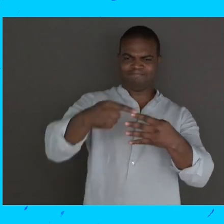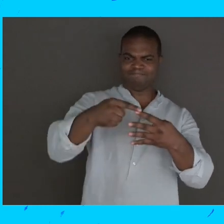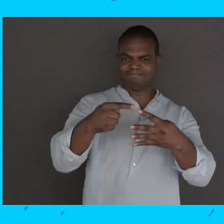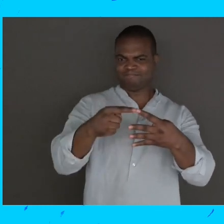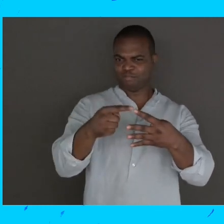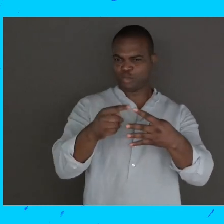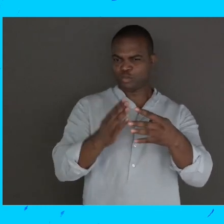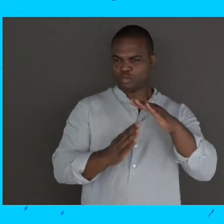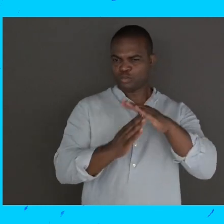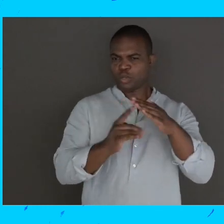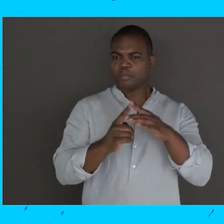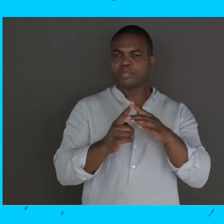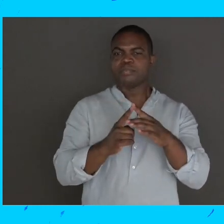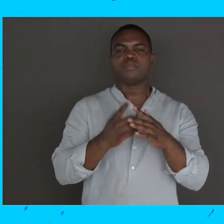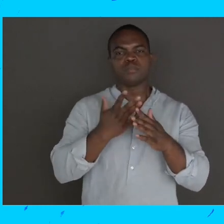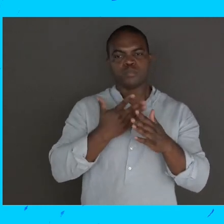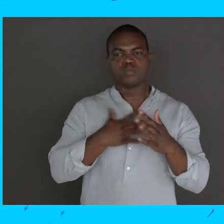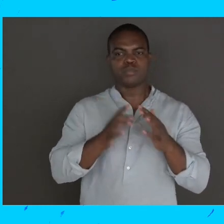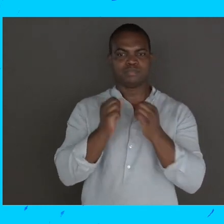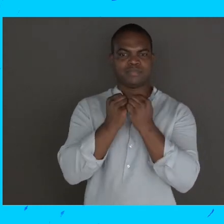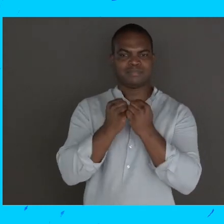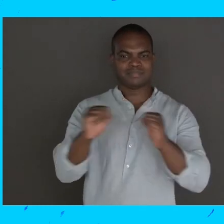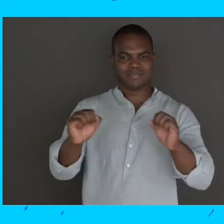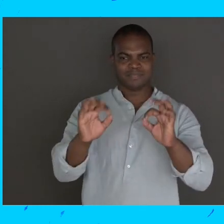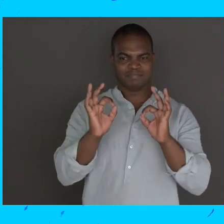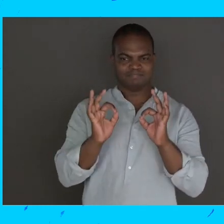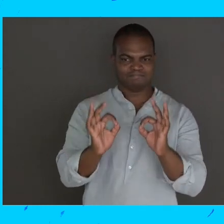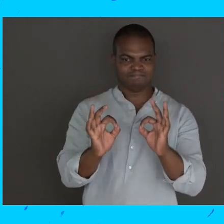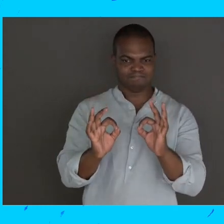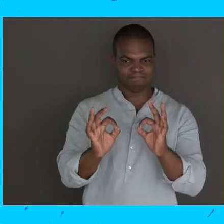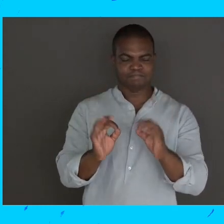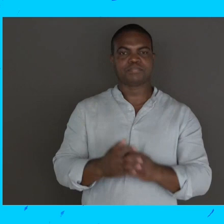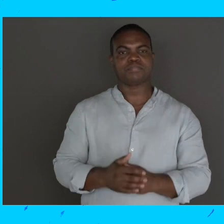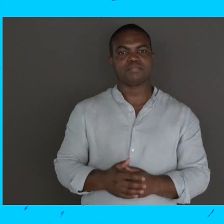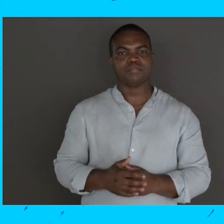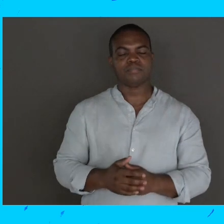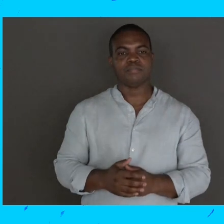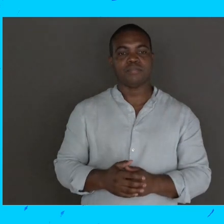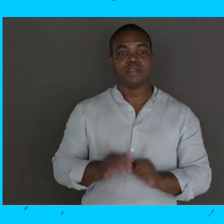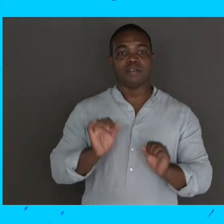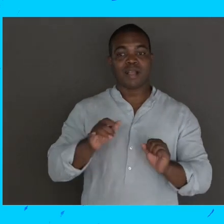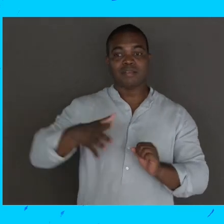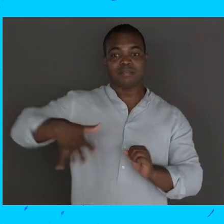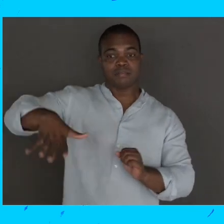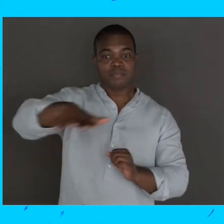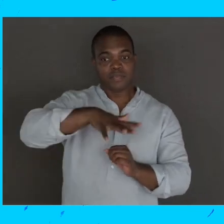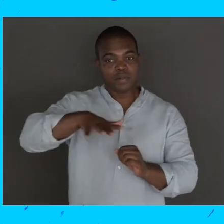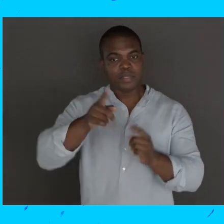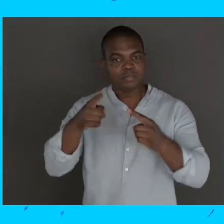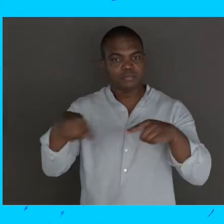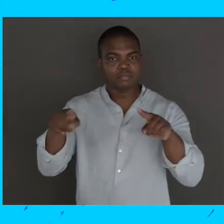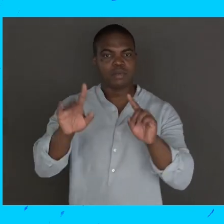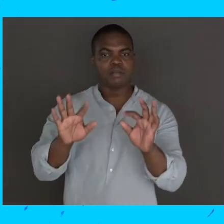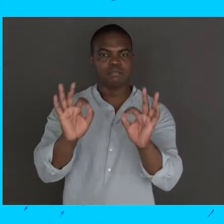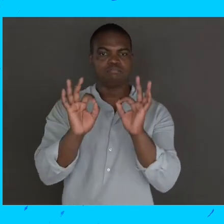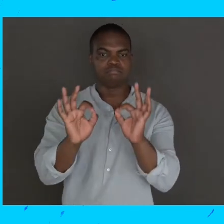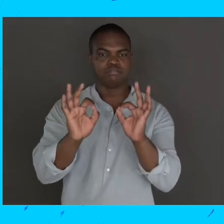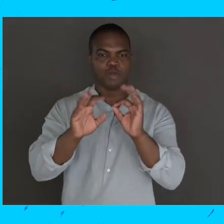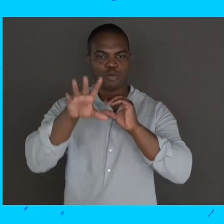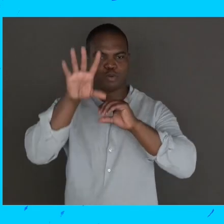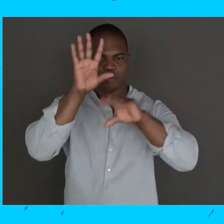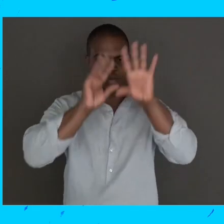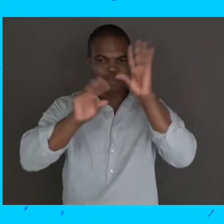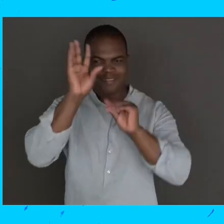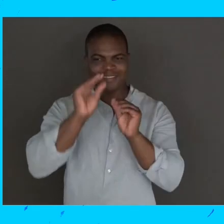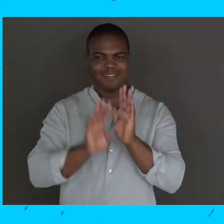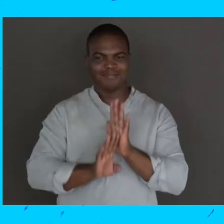Esto incluye el sistema integrado de salud y bienestar. Tenemos el marco educativo, también tenemos la